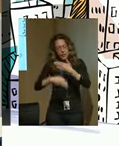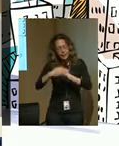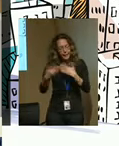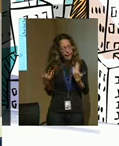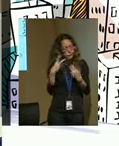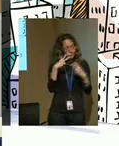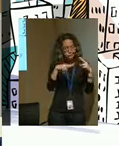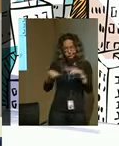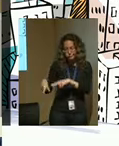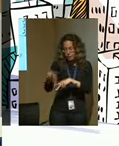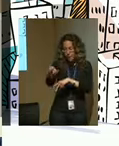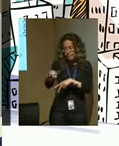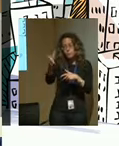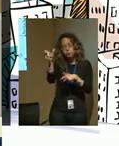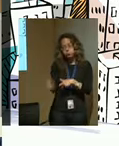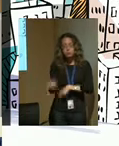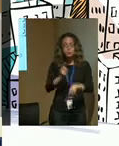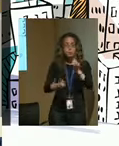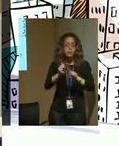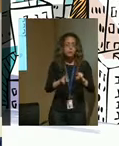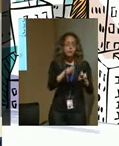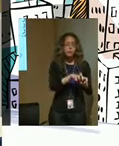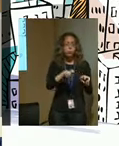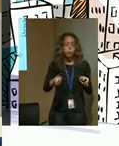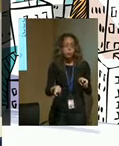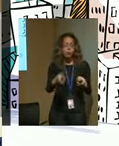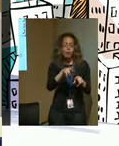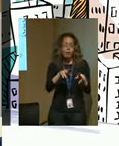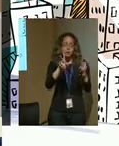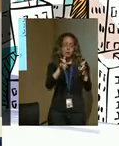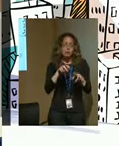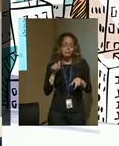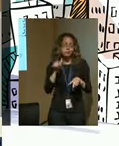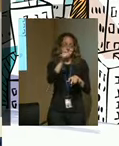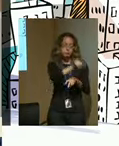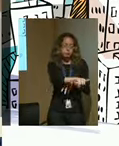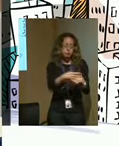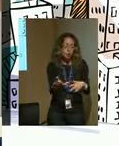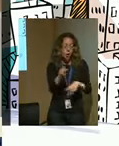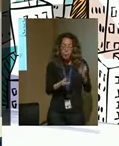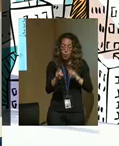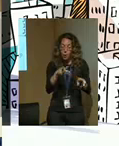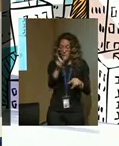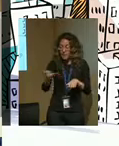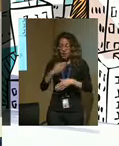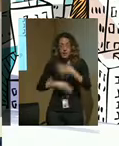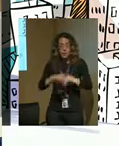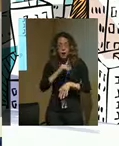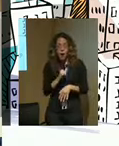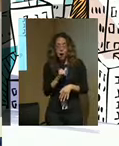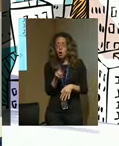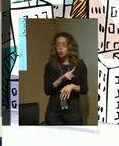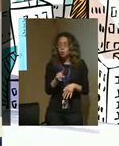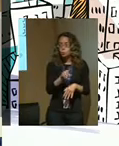persona problemática a la hora de la evacuación, etcétera, ¿no? Evidentemente ese problema, los problemas no los tenemos las personas con discapacidad.